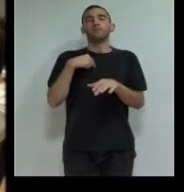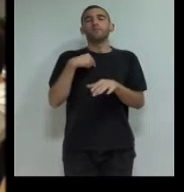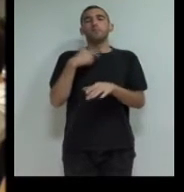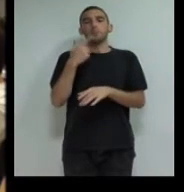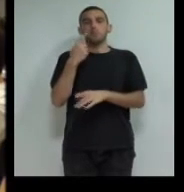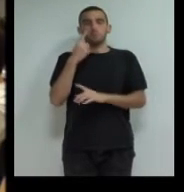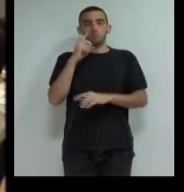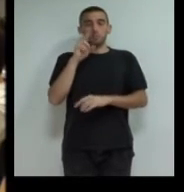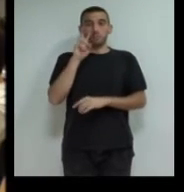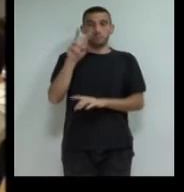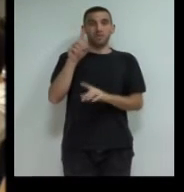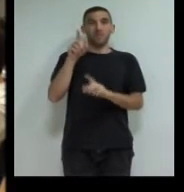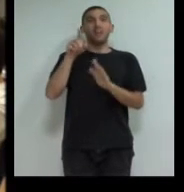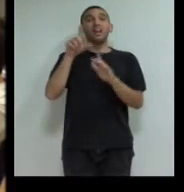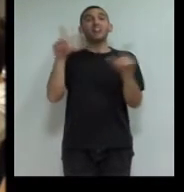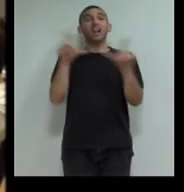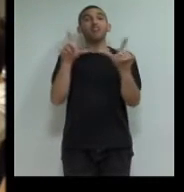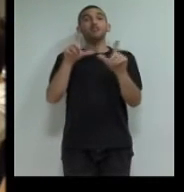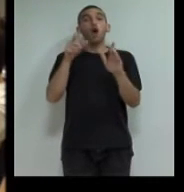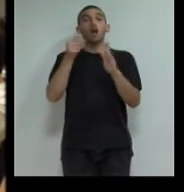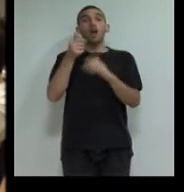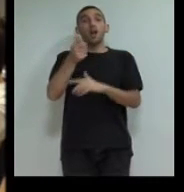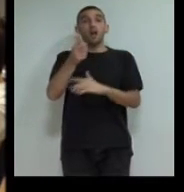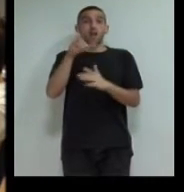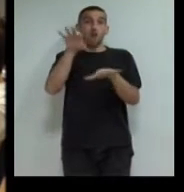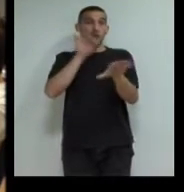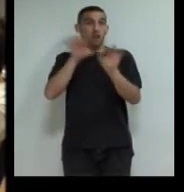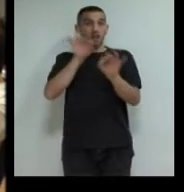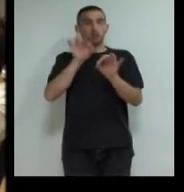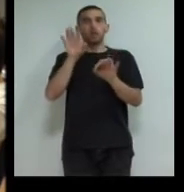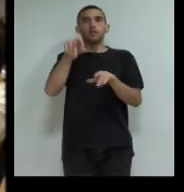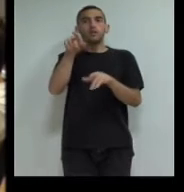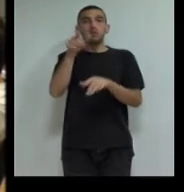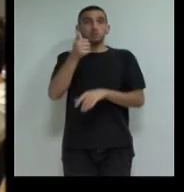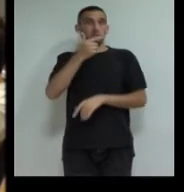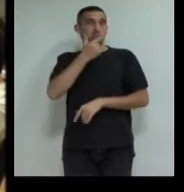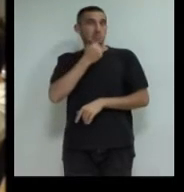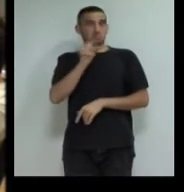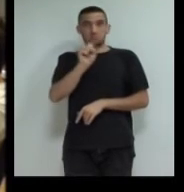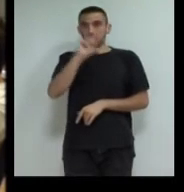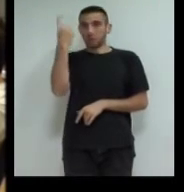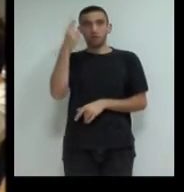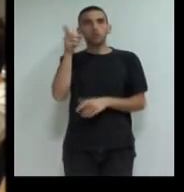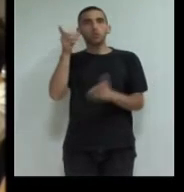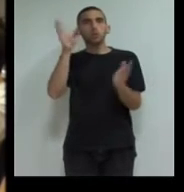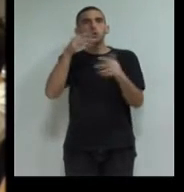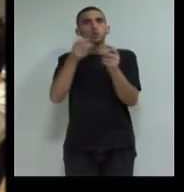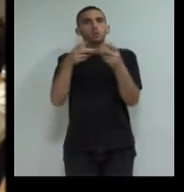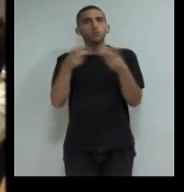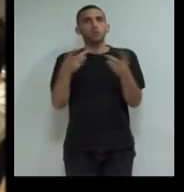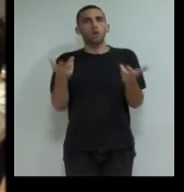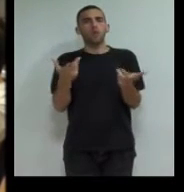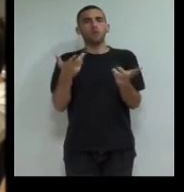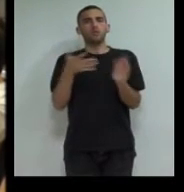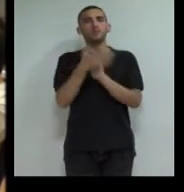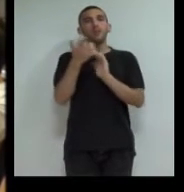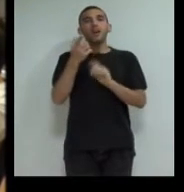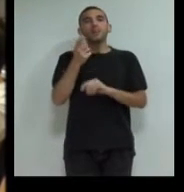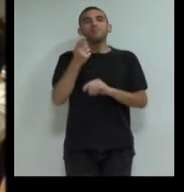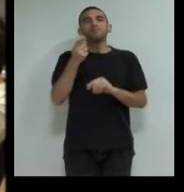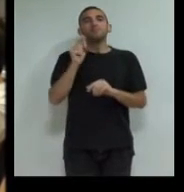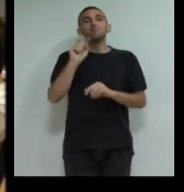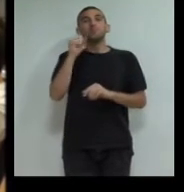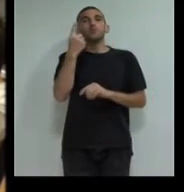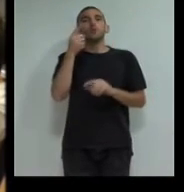la paradoja que en la televisión en la carta, que sería el sitio más sencillo, no está. Luego hay una cuestión de conciencia social y de voluntad de